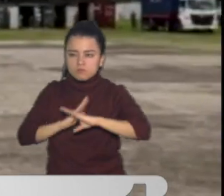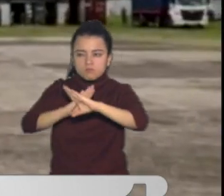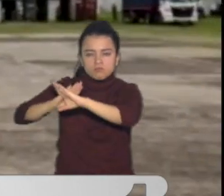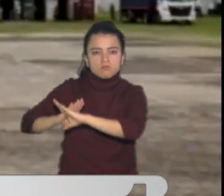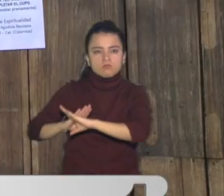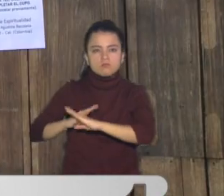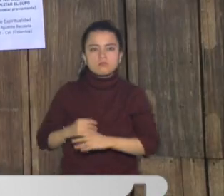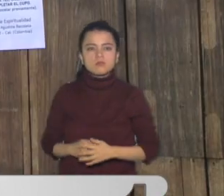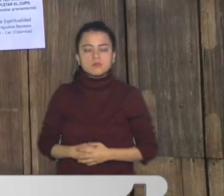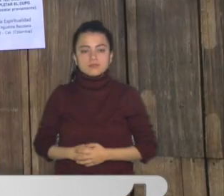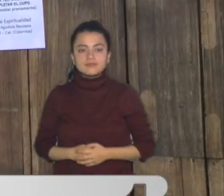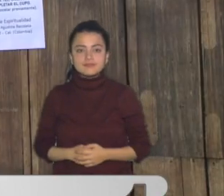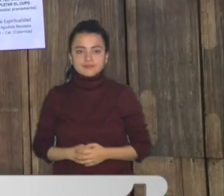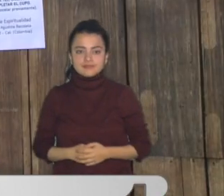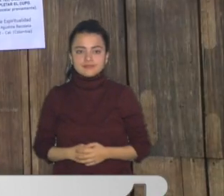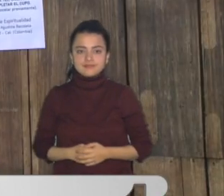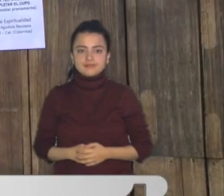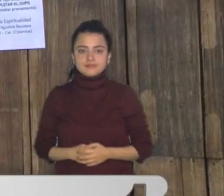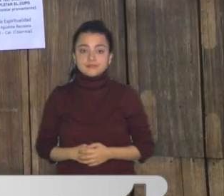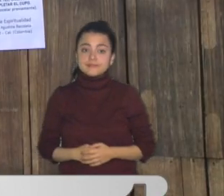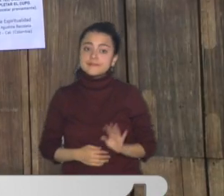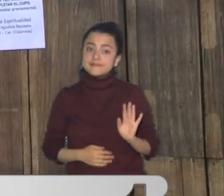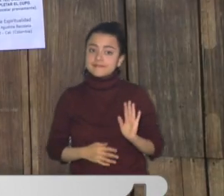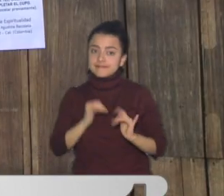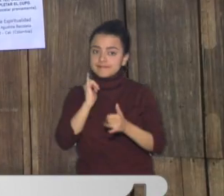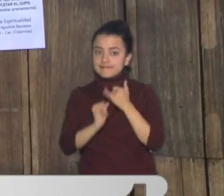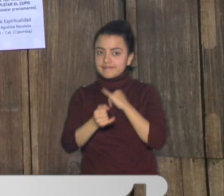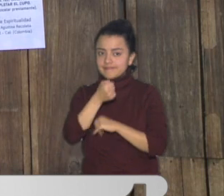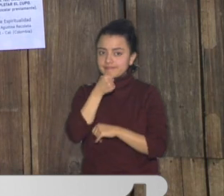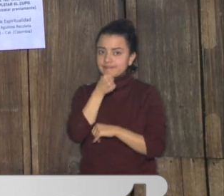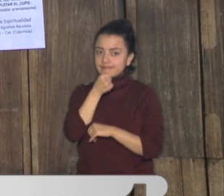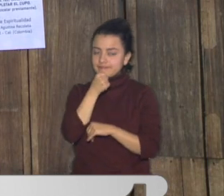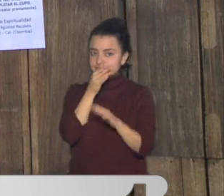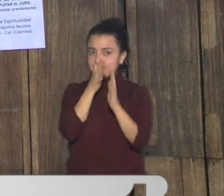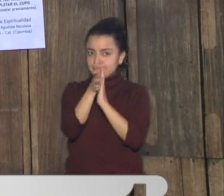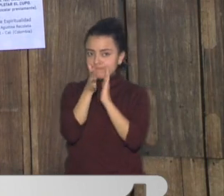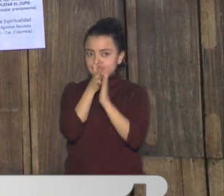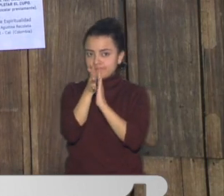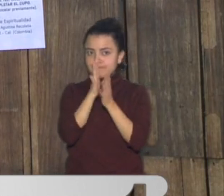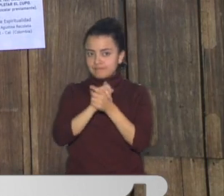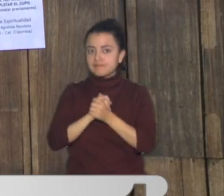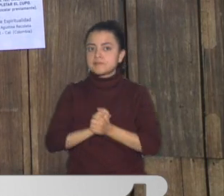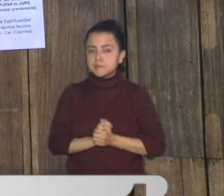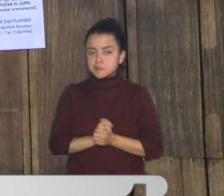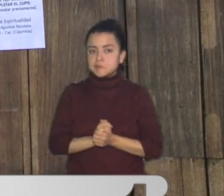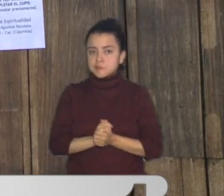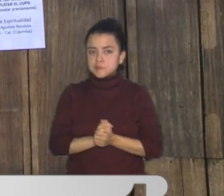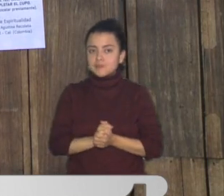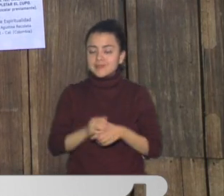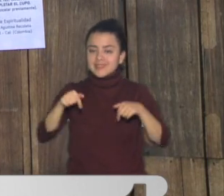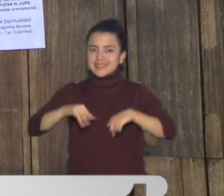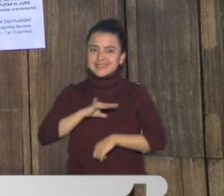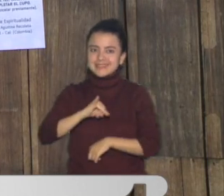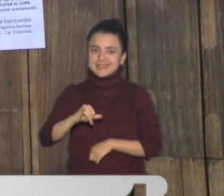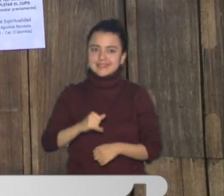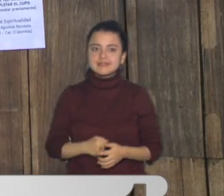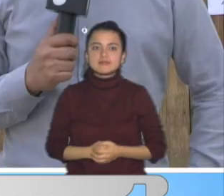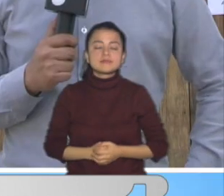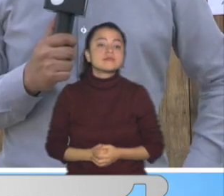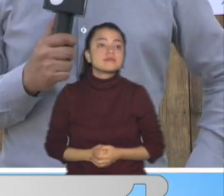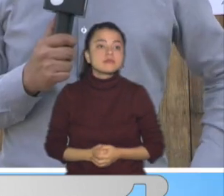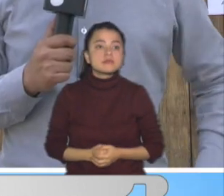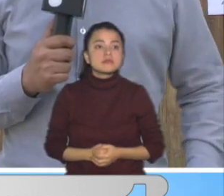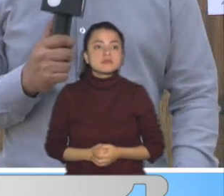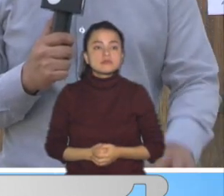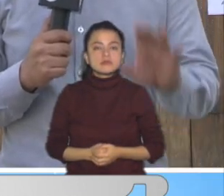población civil. Y finalizamos con la información que entregan las autoridades en la capital del Valle, porque ofrecieron